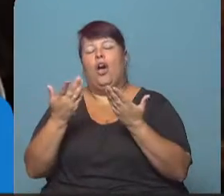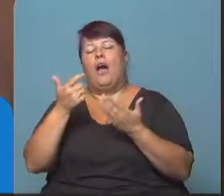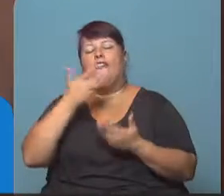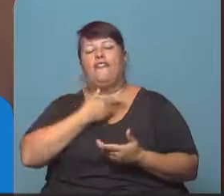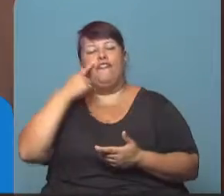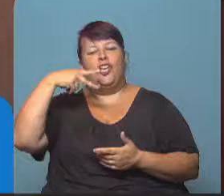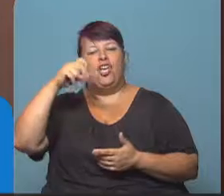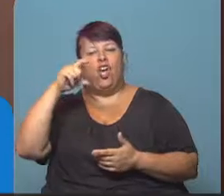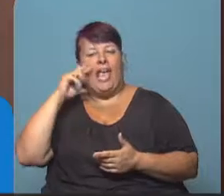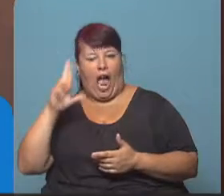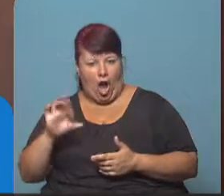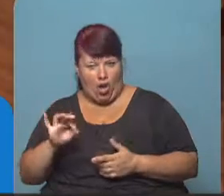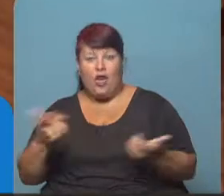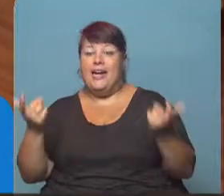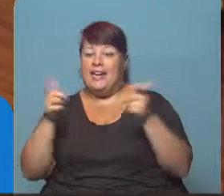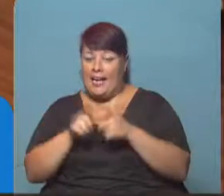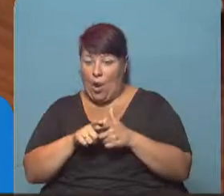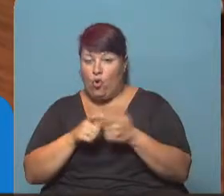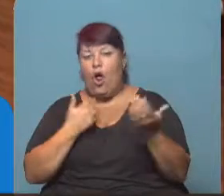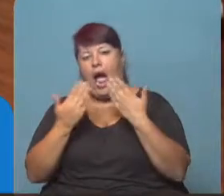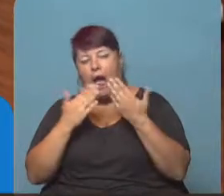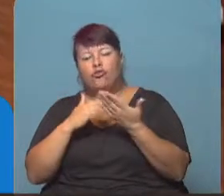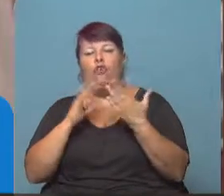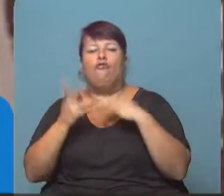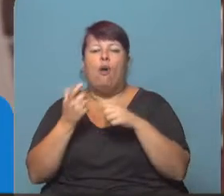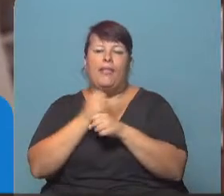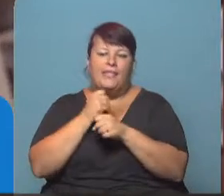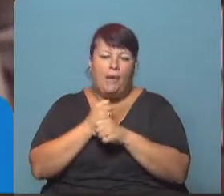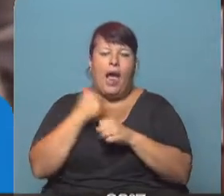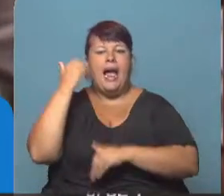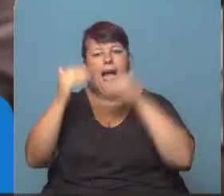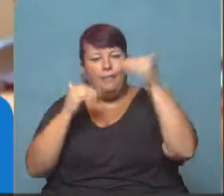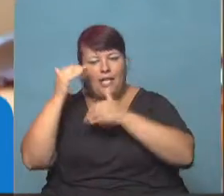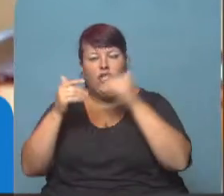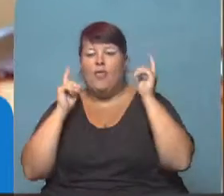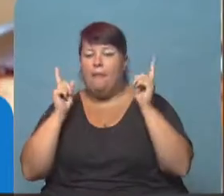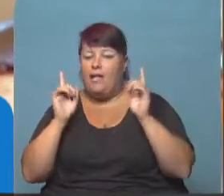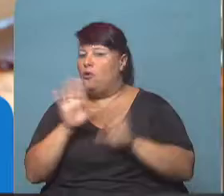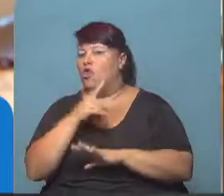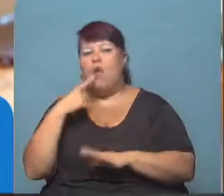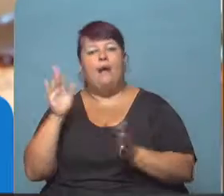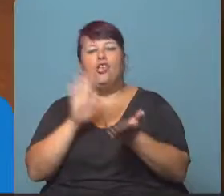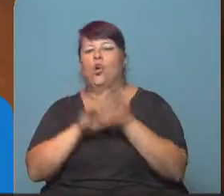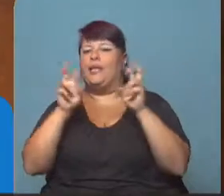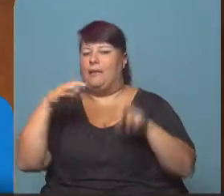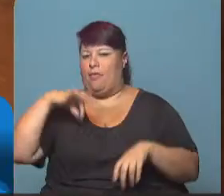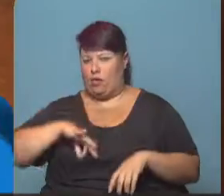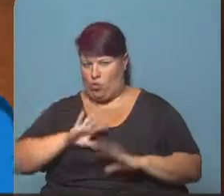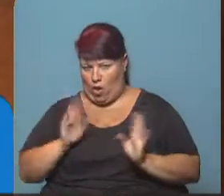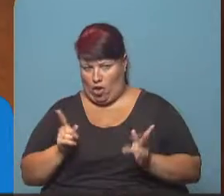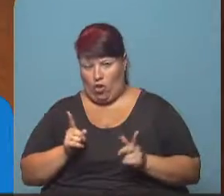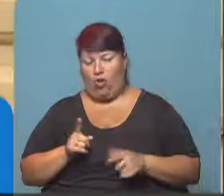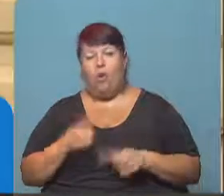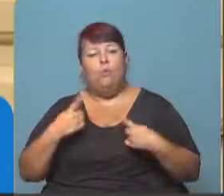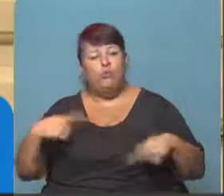Alejandro Finocchiaro. En la reunión se habló de las condiciones laborales y la capacitación docente, pero no del tema salarial. Hay